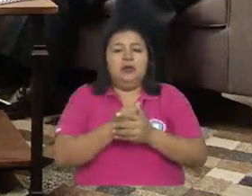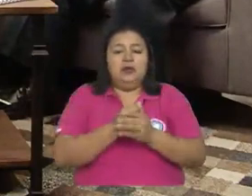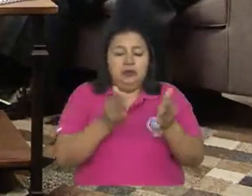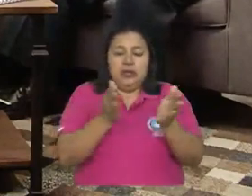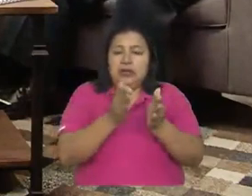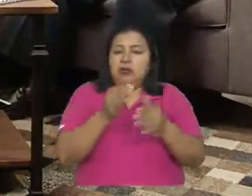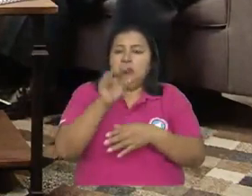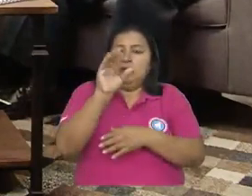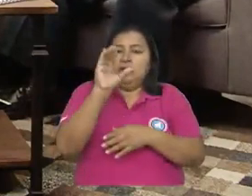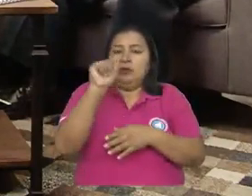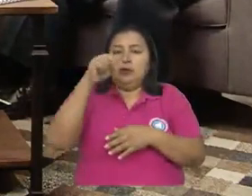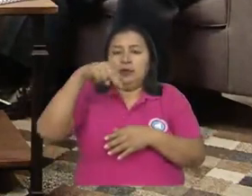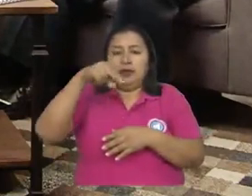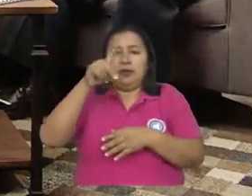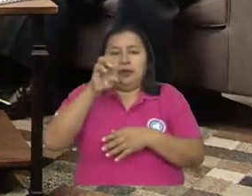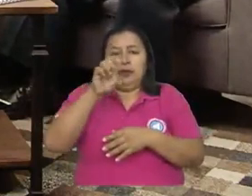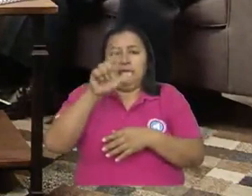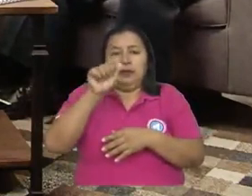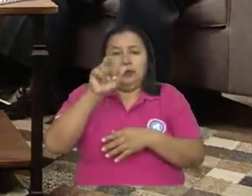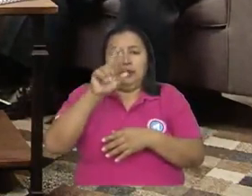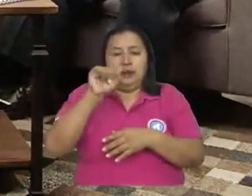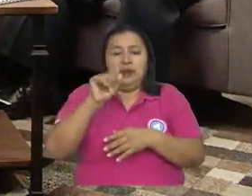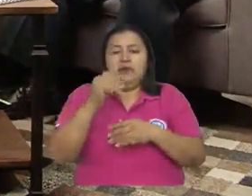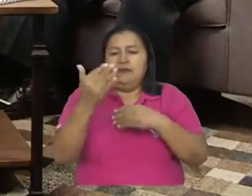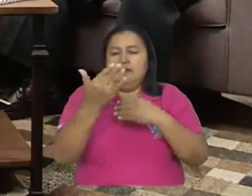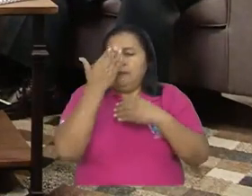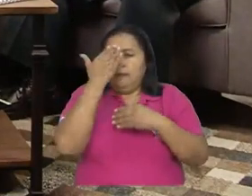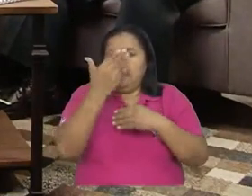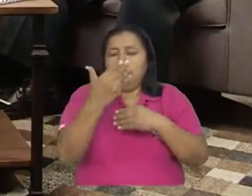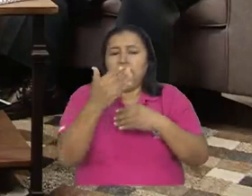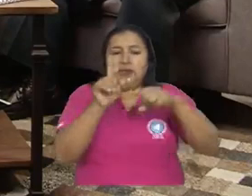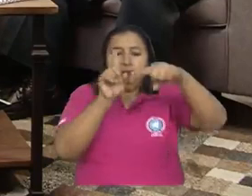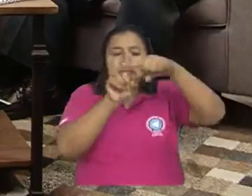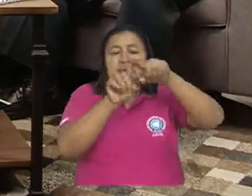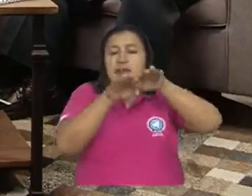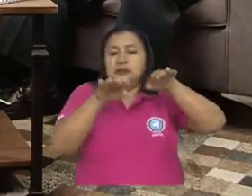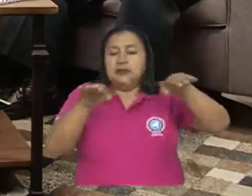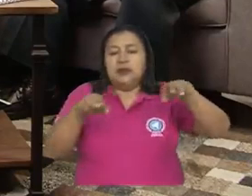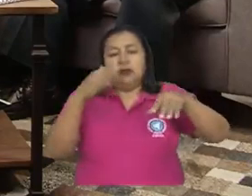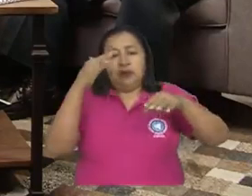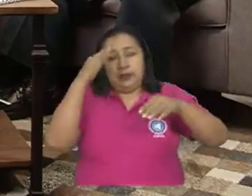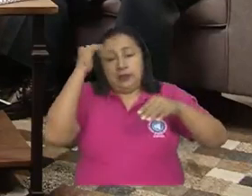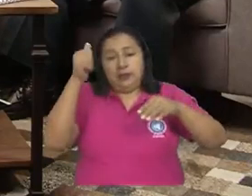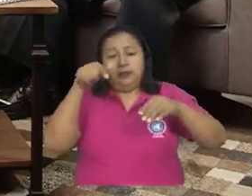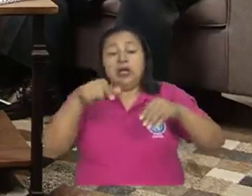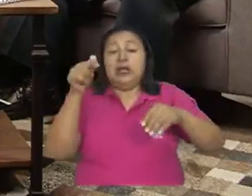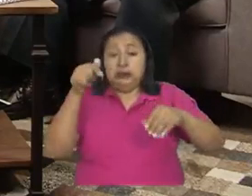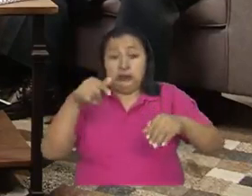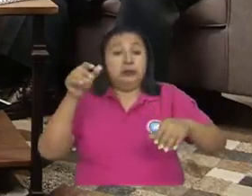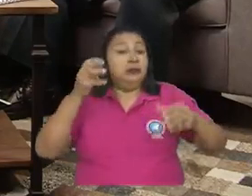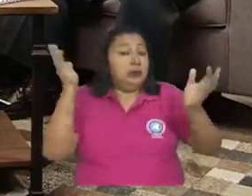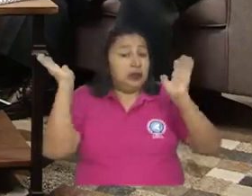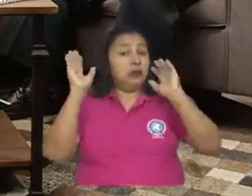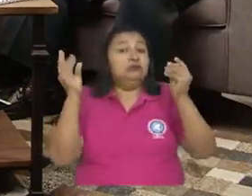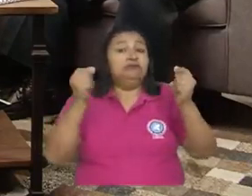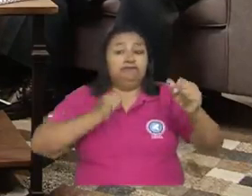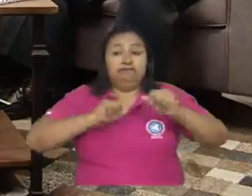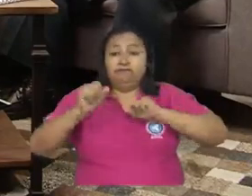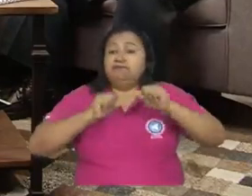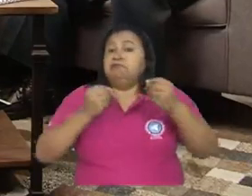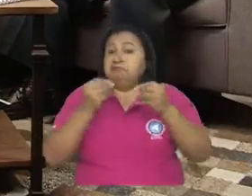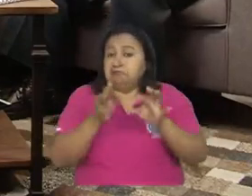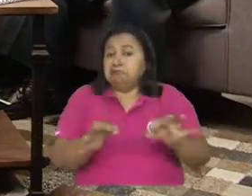Candelaria, frente al cementerio general. Ese mercado ha entrado en un dinamismo importante, en un dinamismo